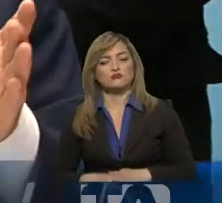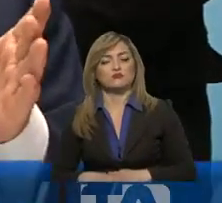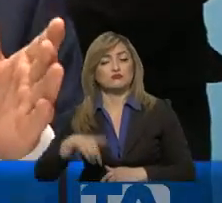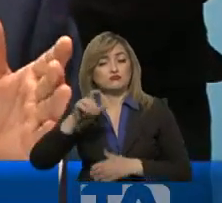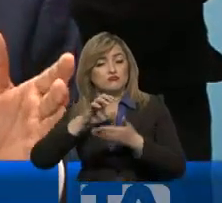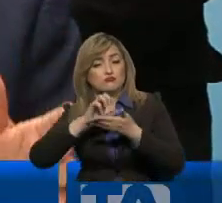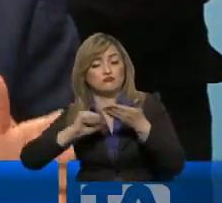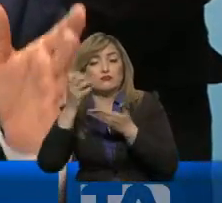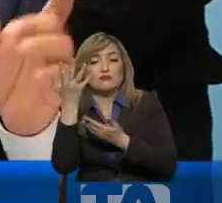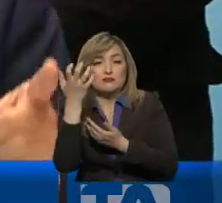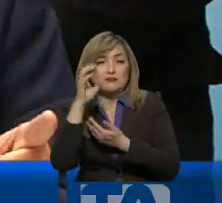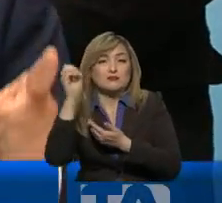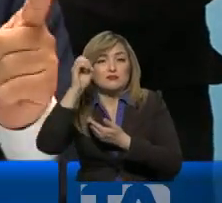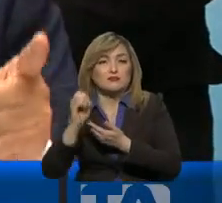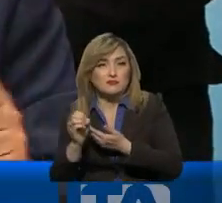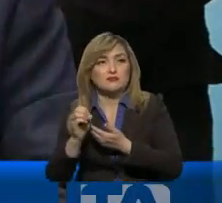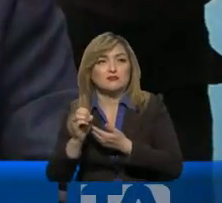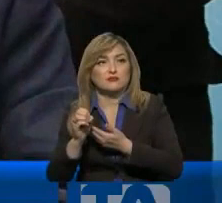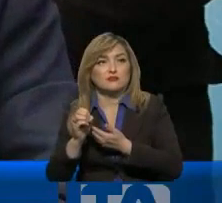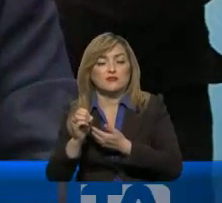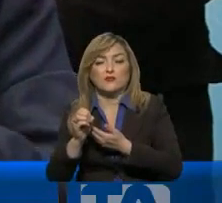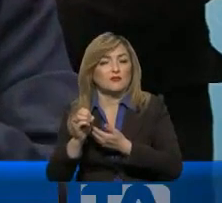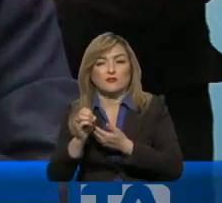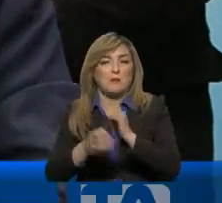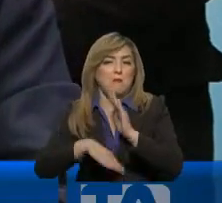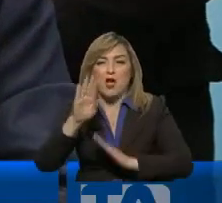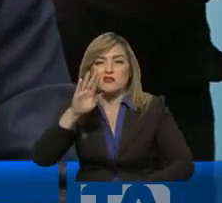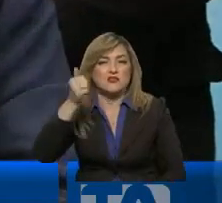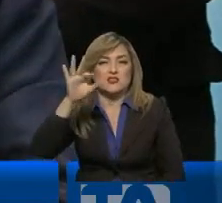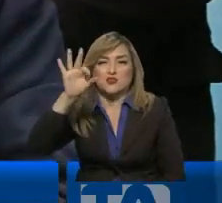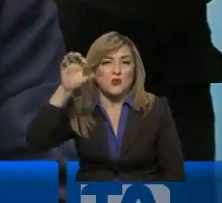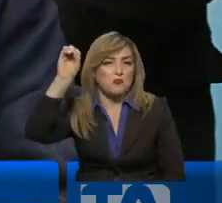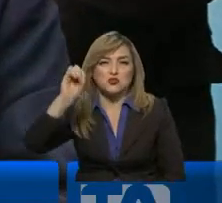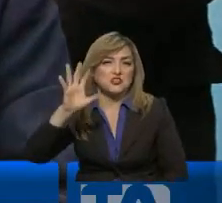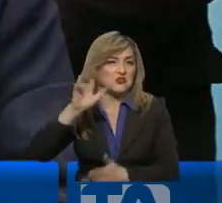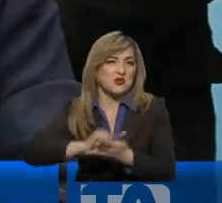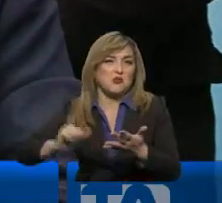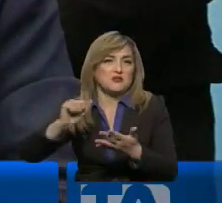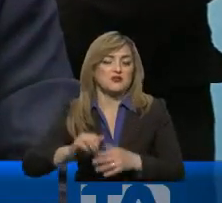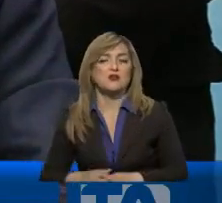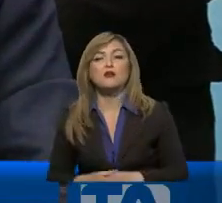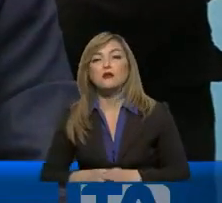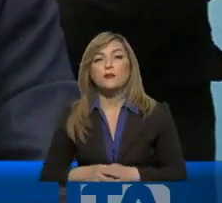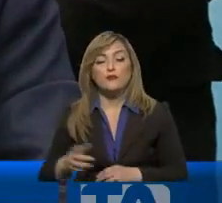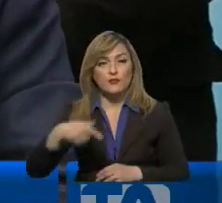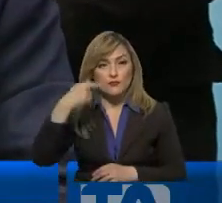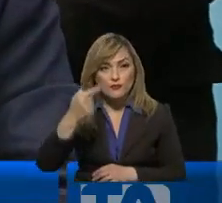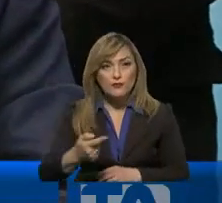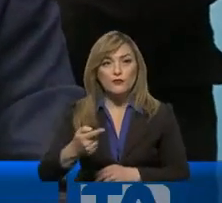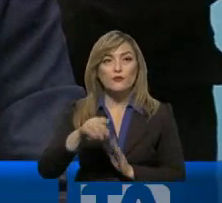descontado un 15% y realizaron un 19%. Pero en el segundo cuatrimestre nos